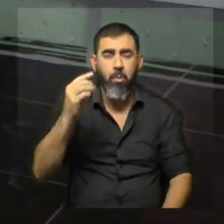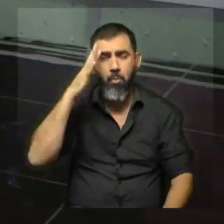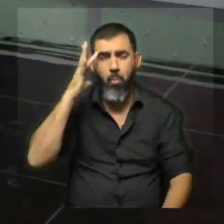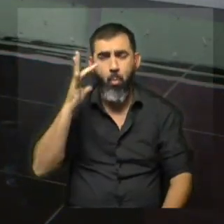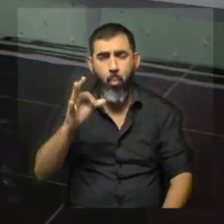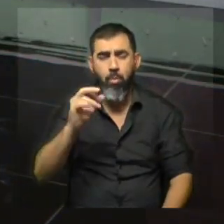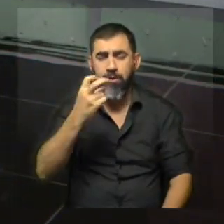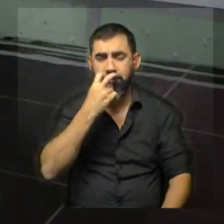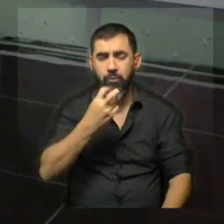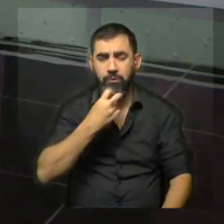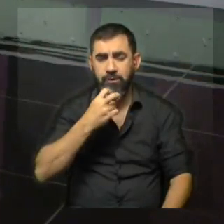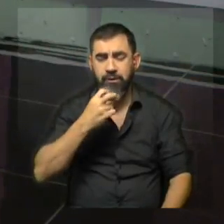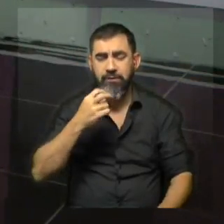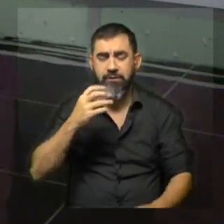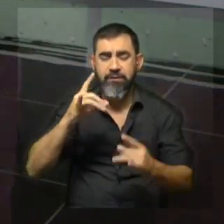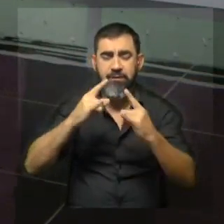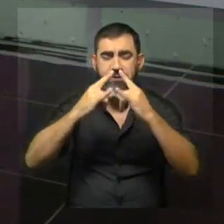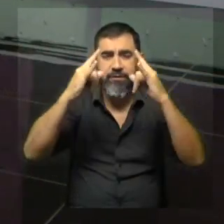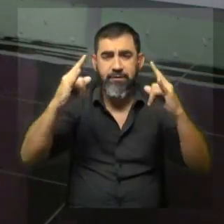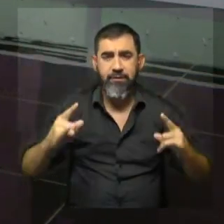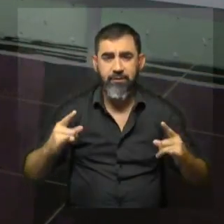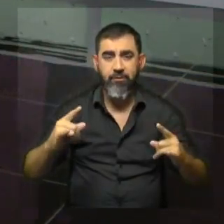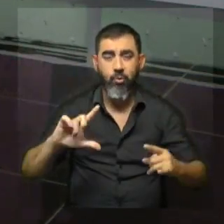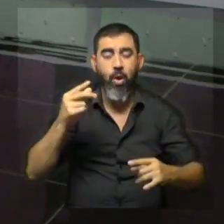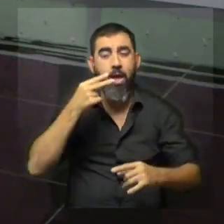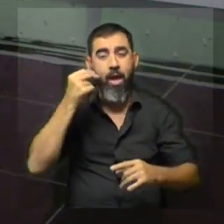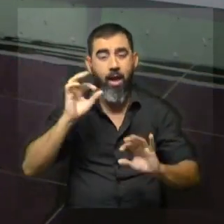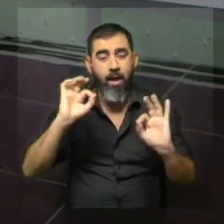San José no quedaba un gato. No, no sé si... Yo no tenía gatos, pero...